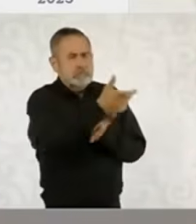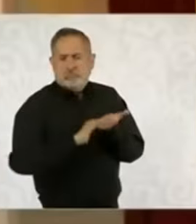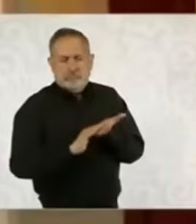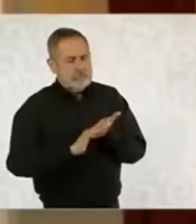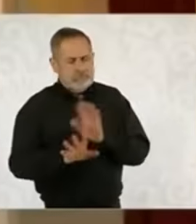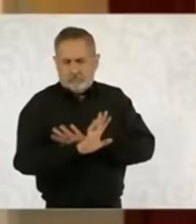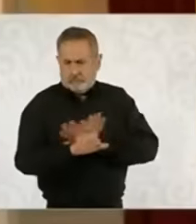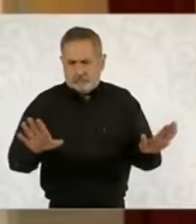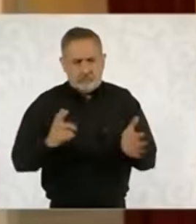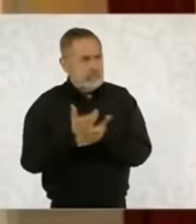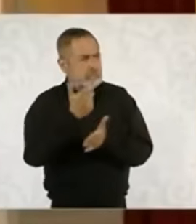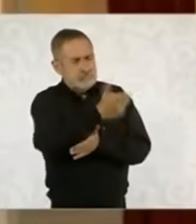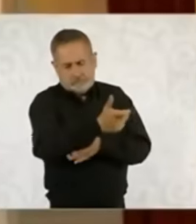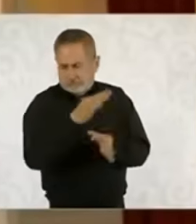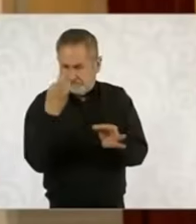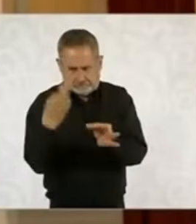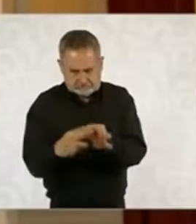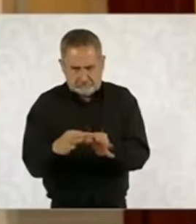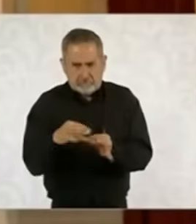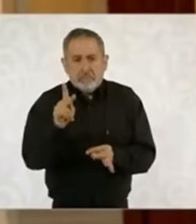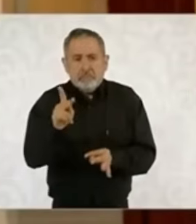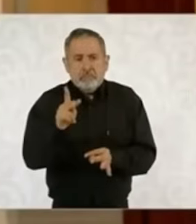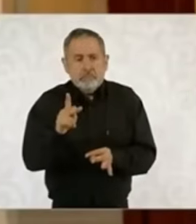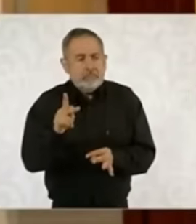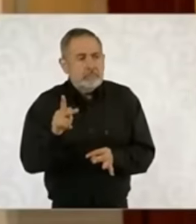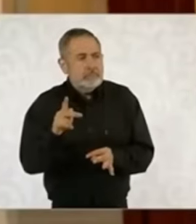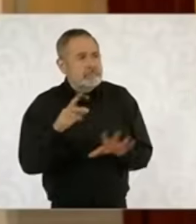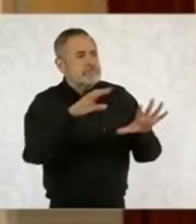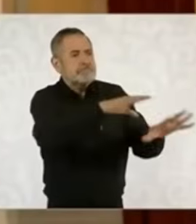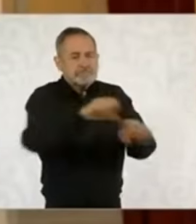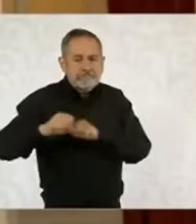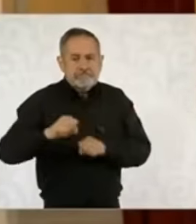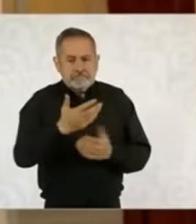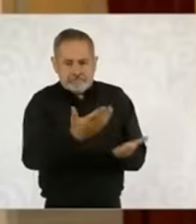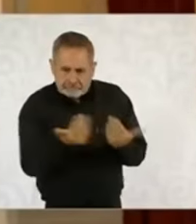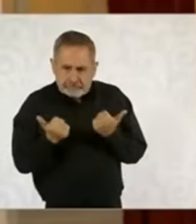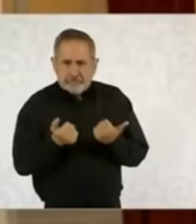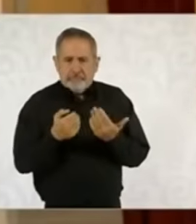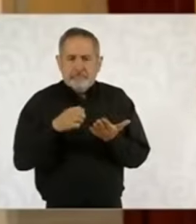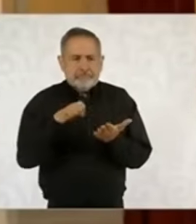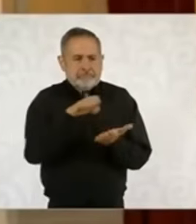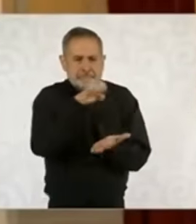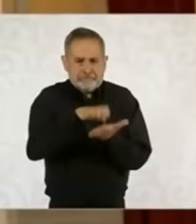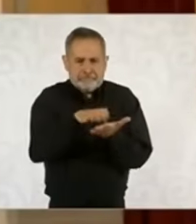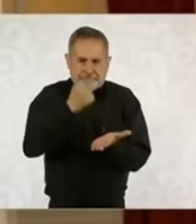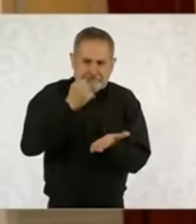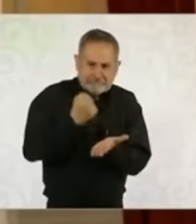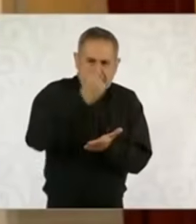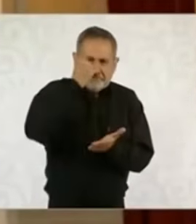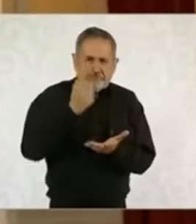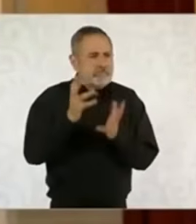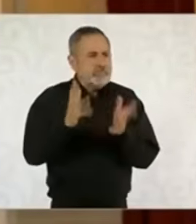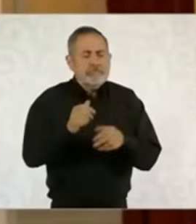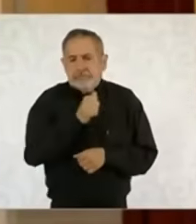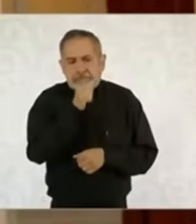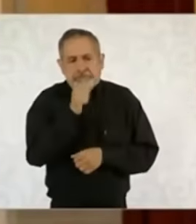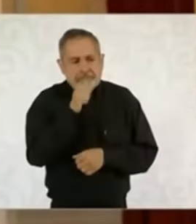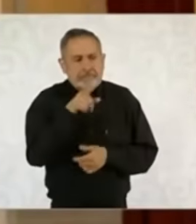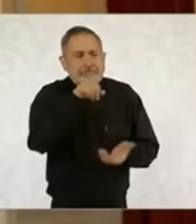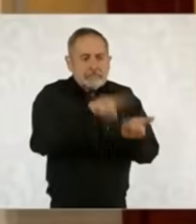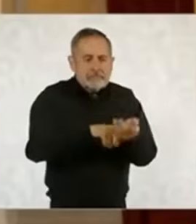crédito, pero que no han podido liberar sus escrituras en el registro